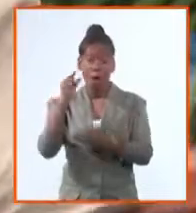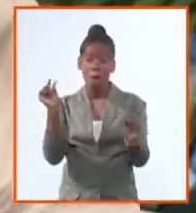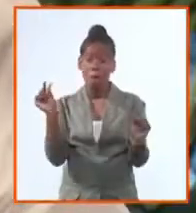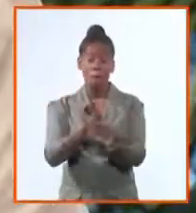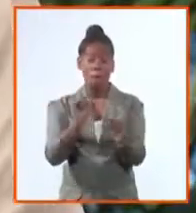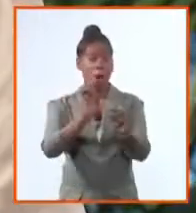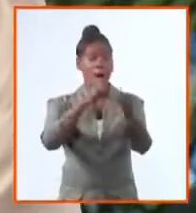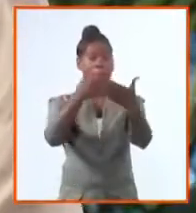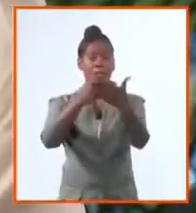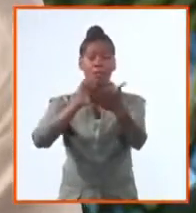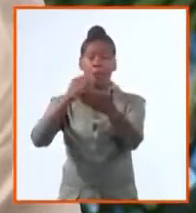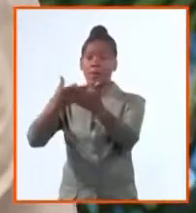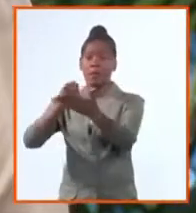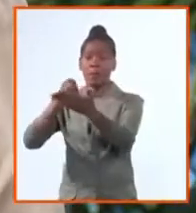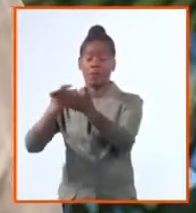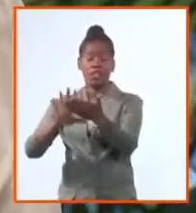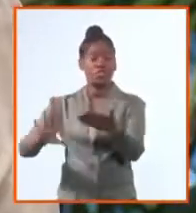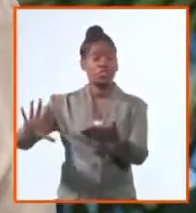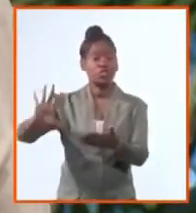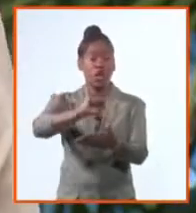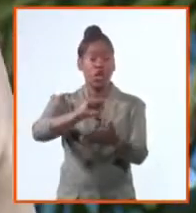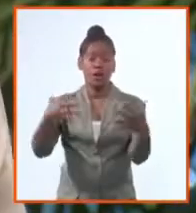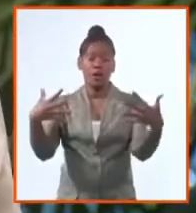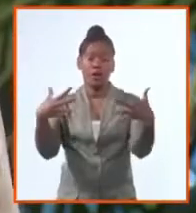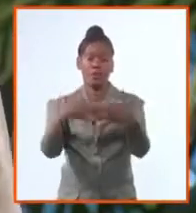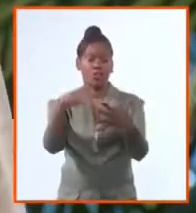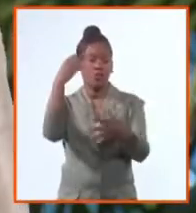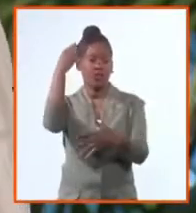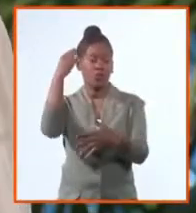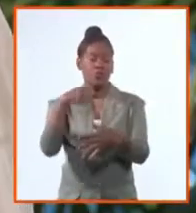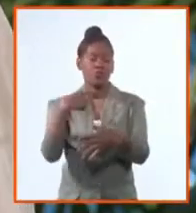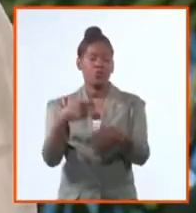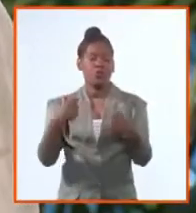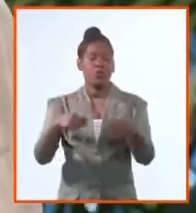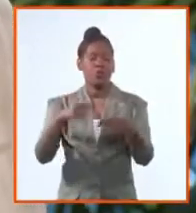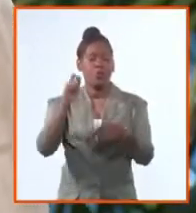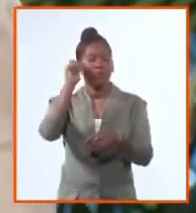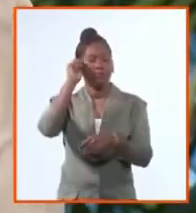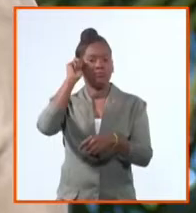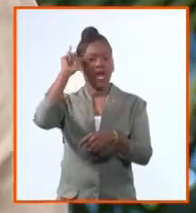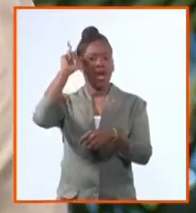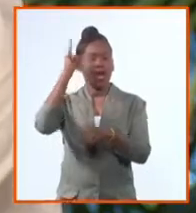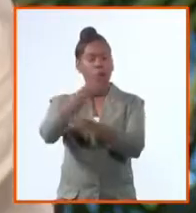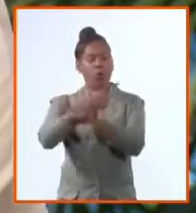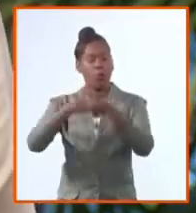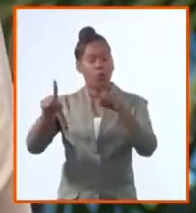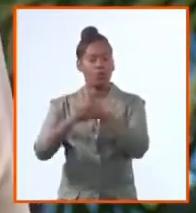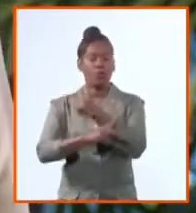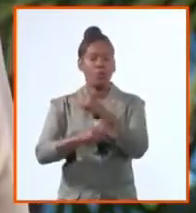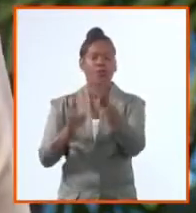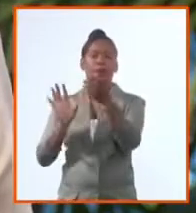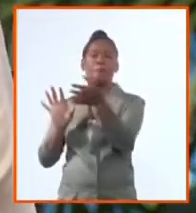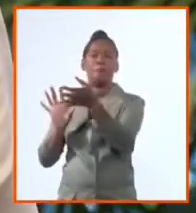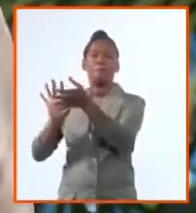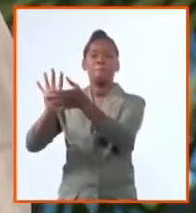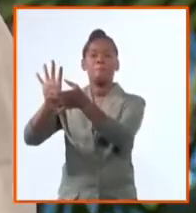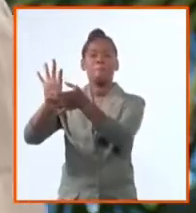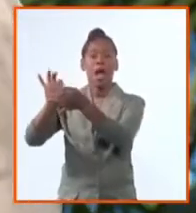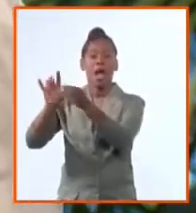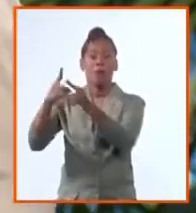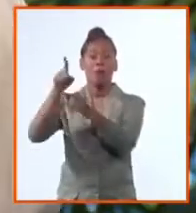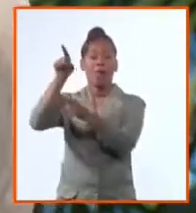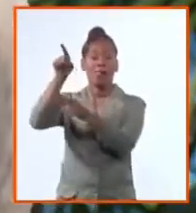estudian elementos o datos. Digamos, hay un dato que a nosotros nos gusta mucho monitorear por ahí, que es la tasa de renovación de